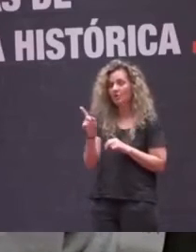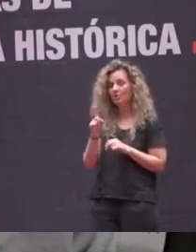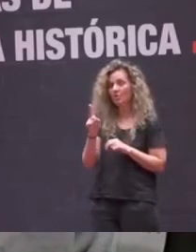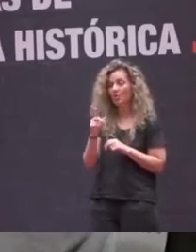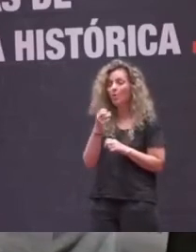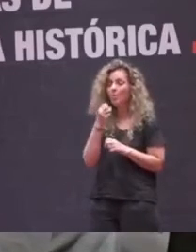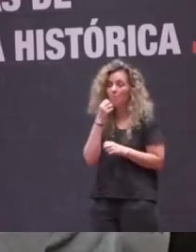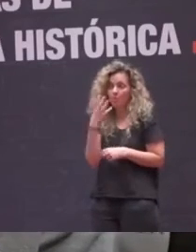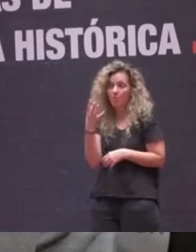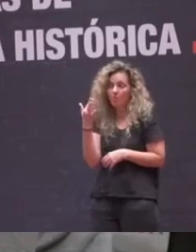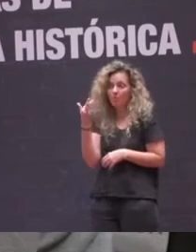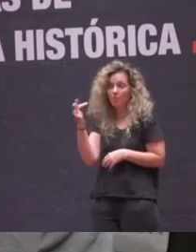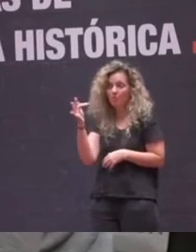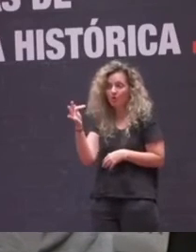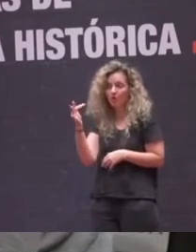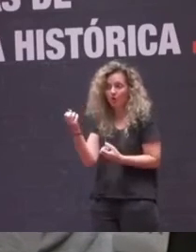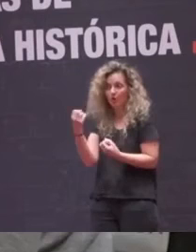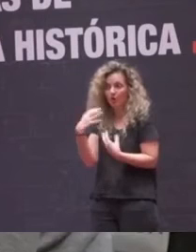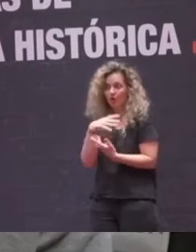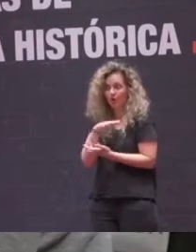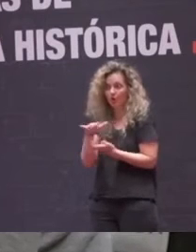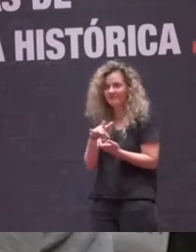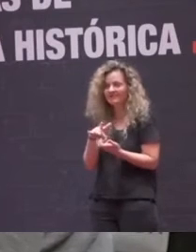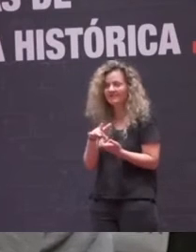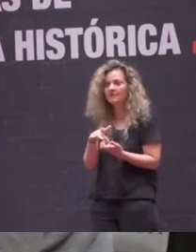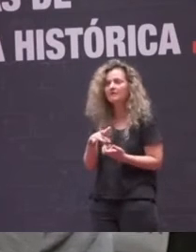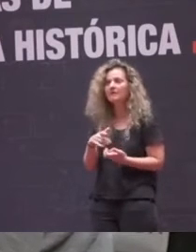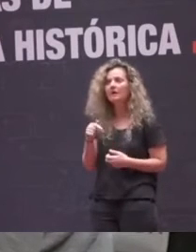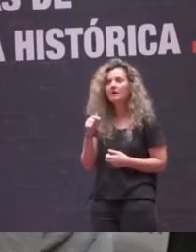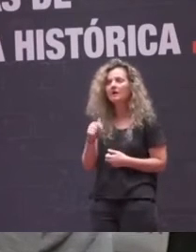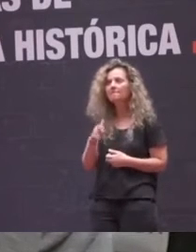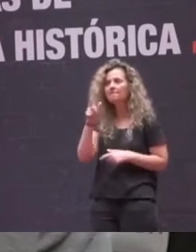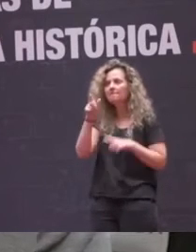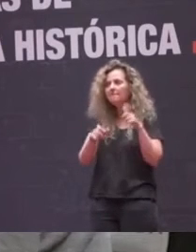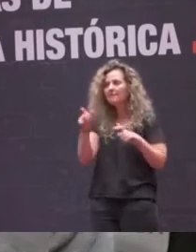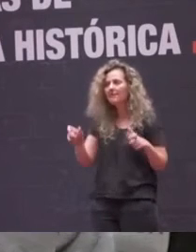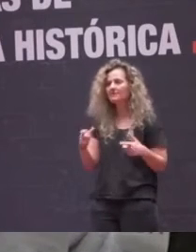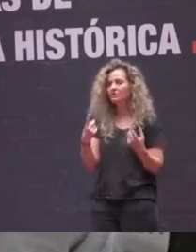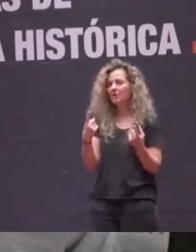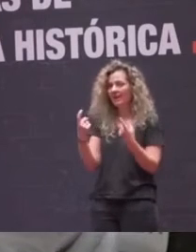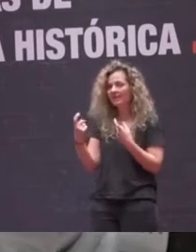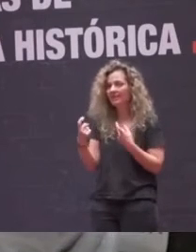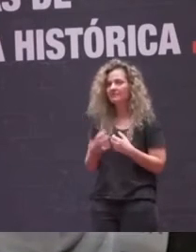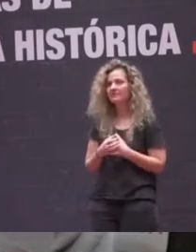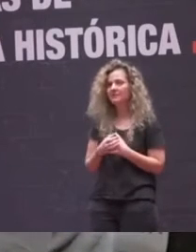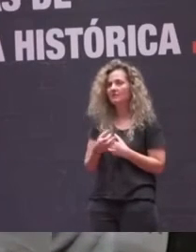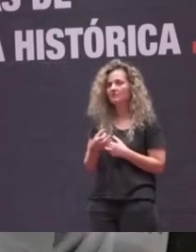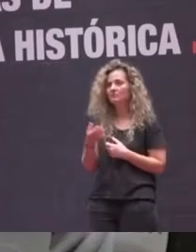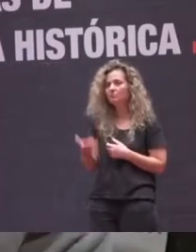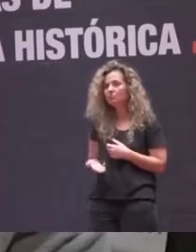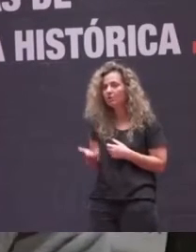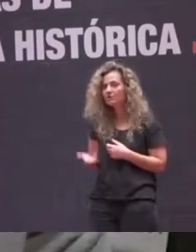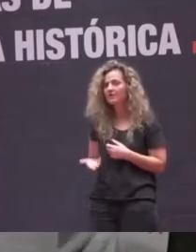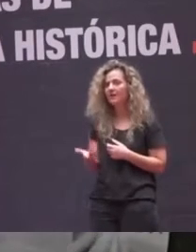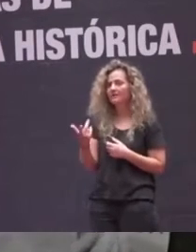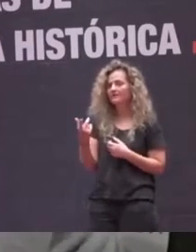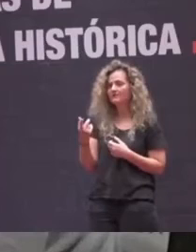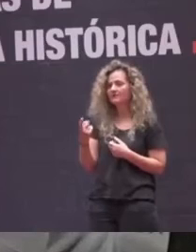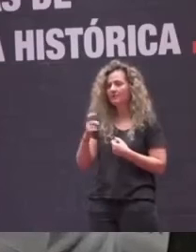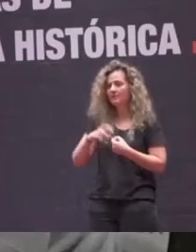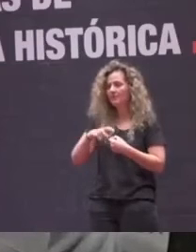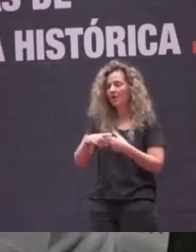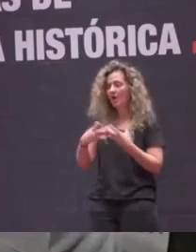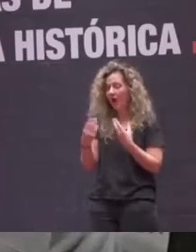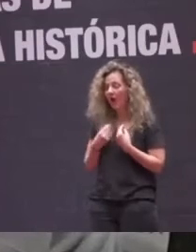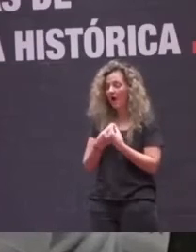boa nova, non? Eu creo que temos persoas necesarias, que foron moi necesarias acompañando